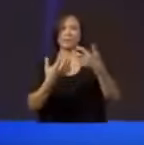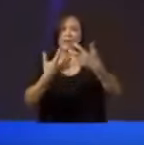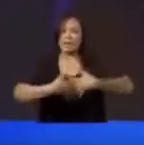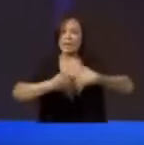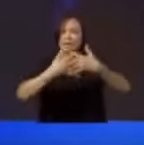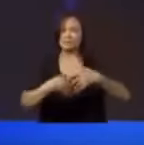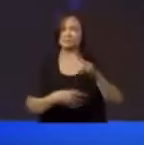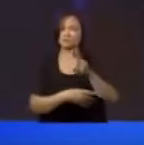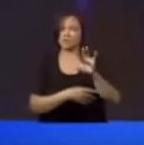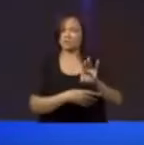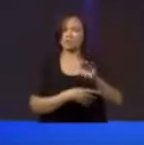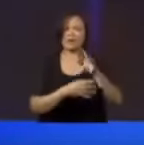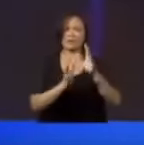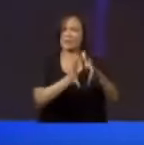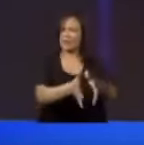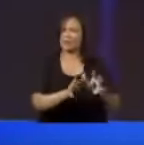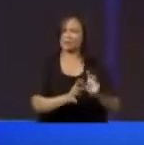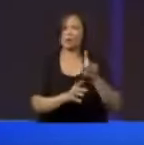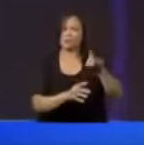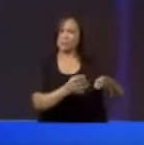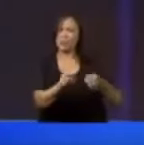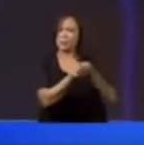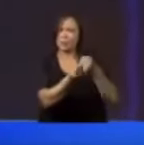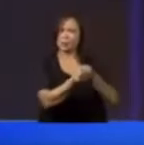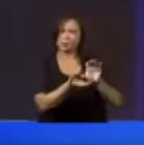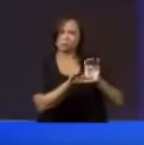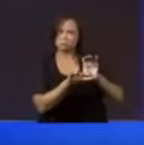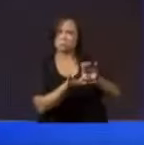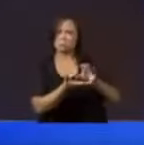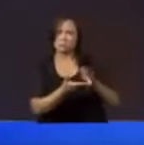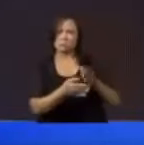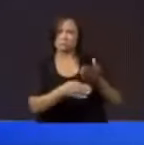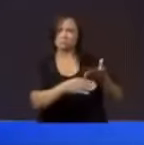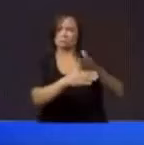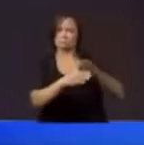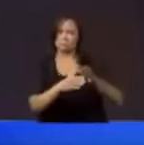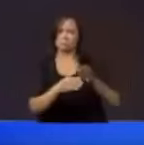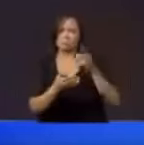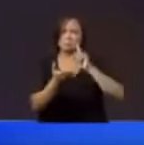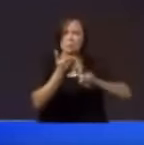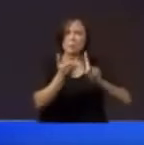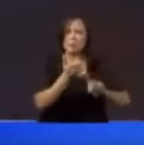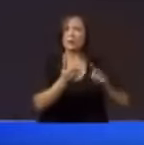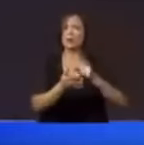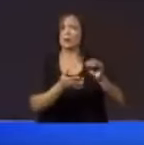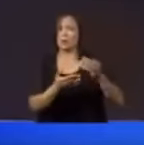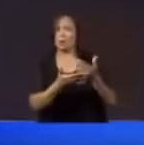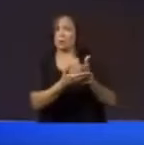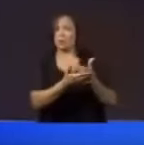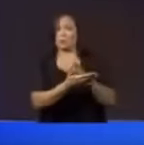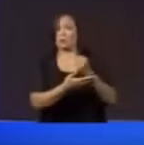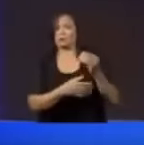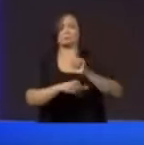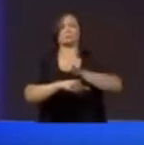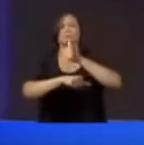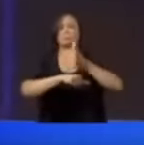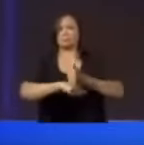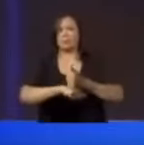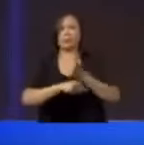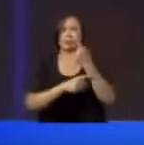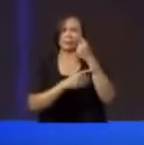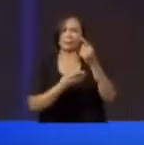industrial, que tenemos que darle apoyo y darle recursos para, en la investigación, en la innovación,